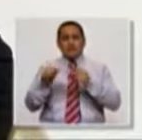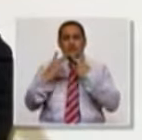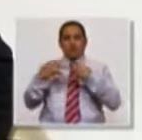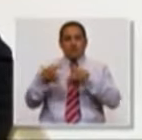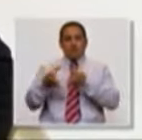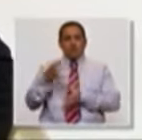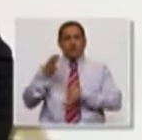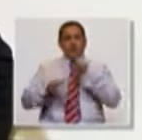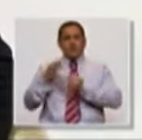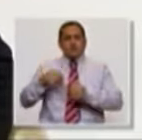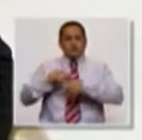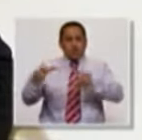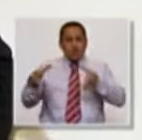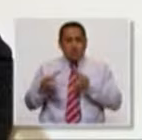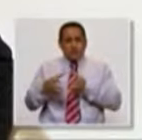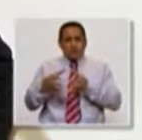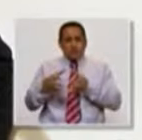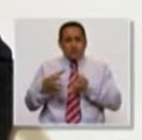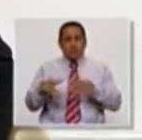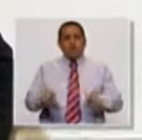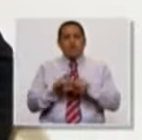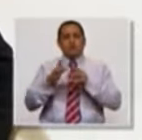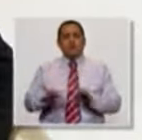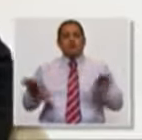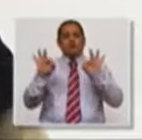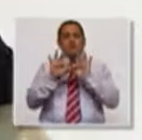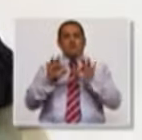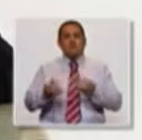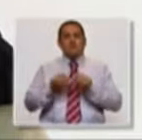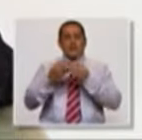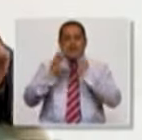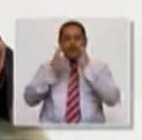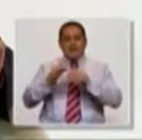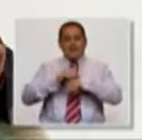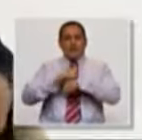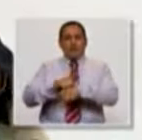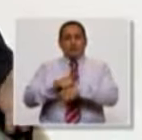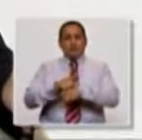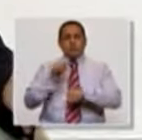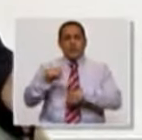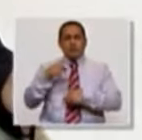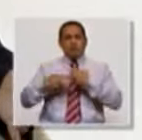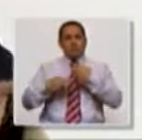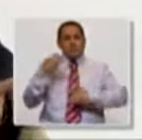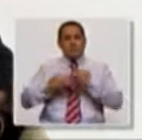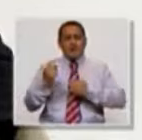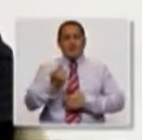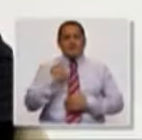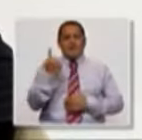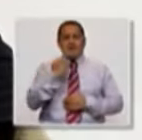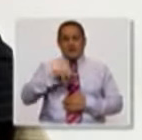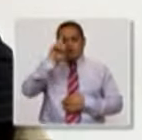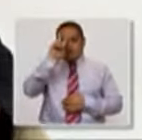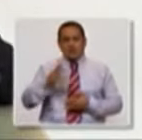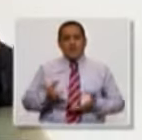Poder Judicial. Todas ellas son importantísimas de atender de inmediato. Y hay un problema en general en el Perú que